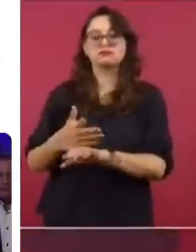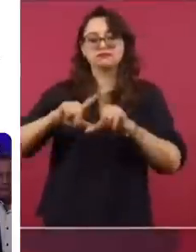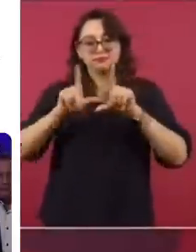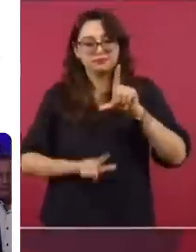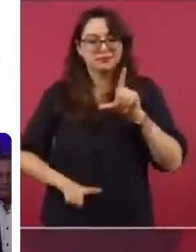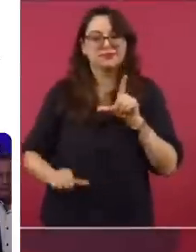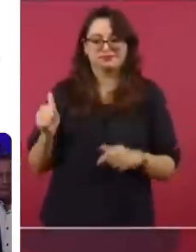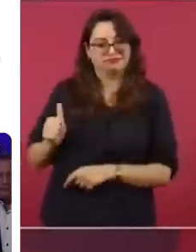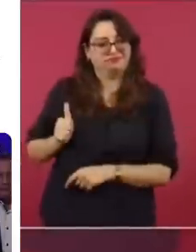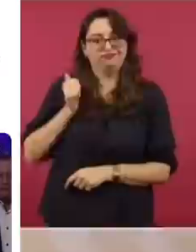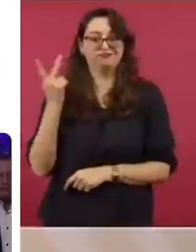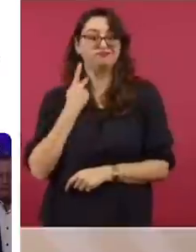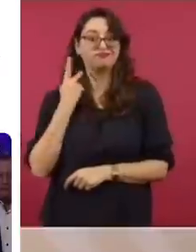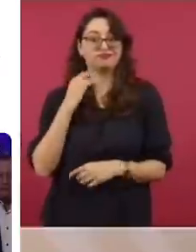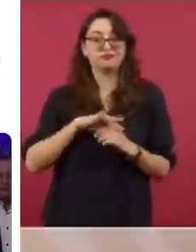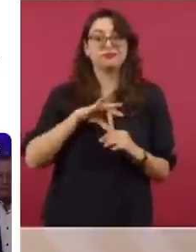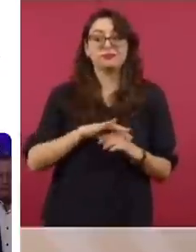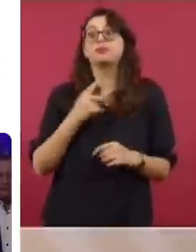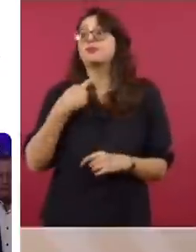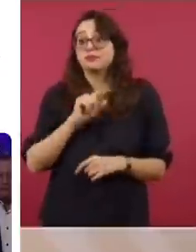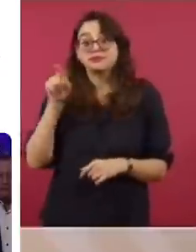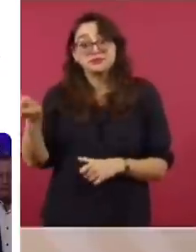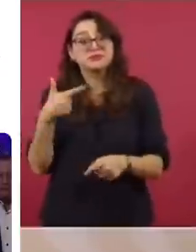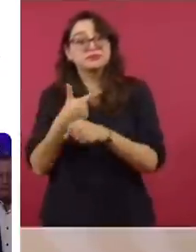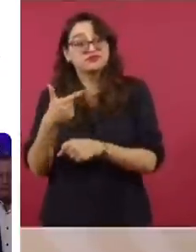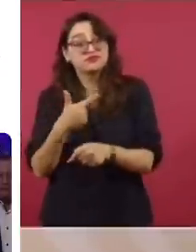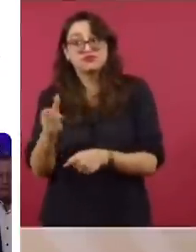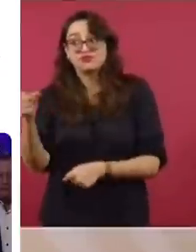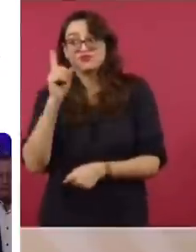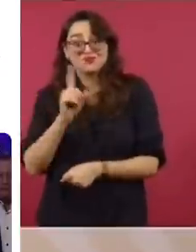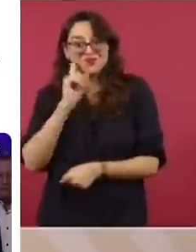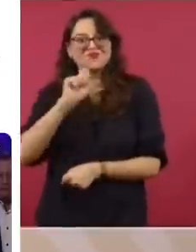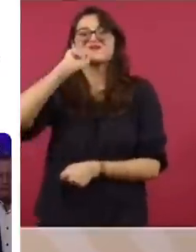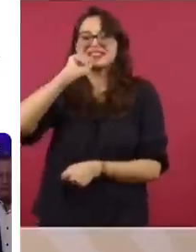señora hija de Ríos Montt, de Guatemala.